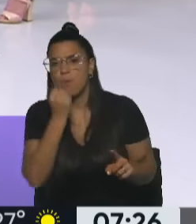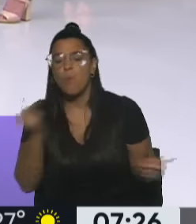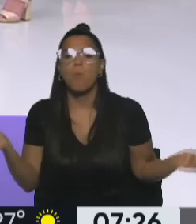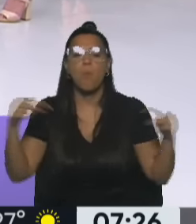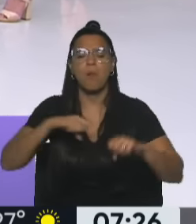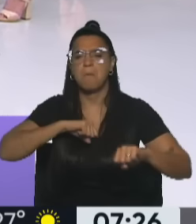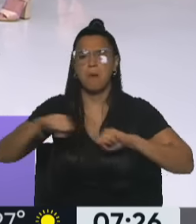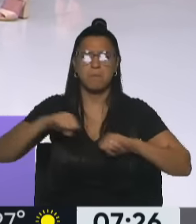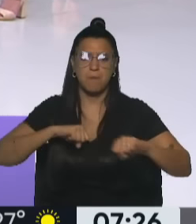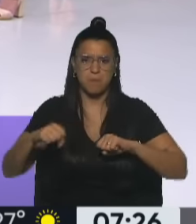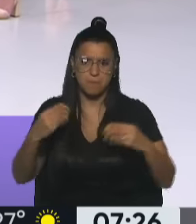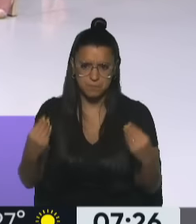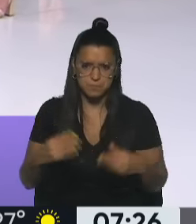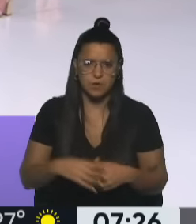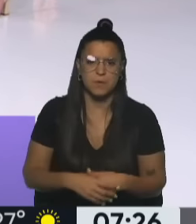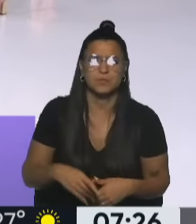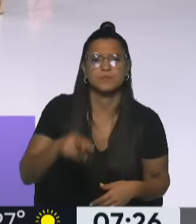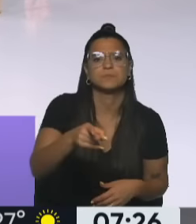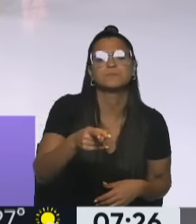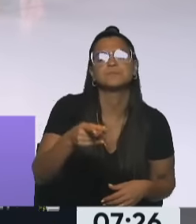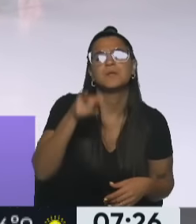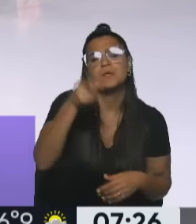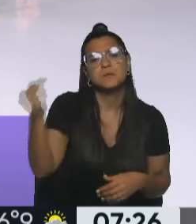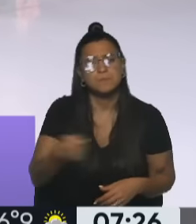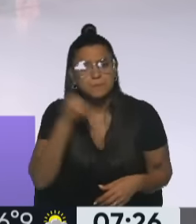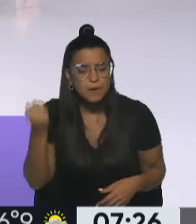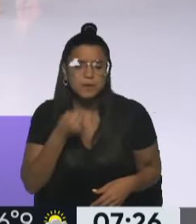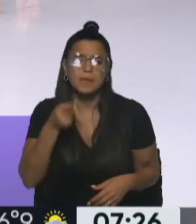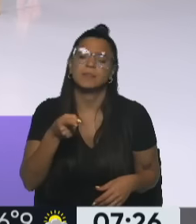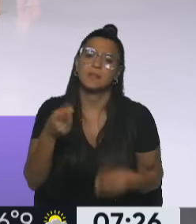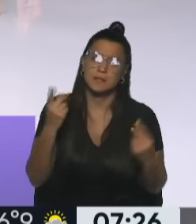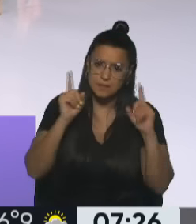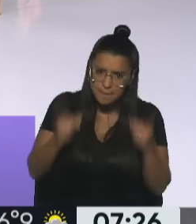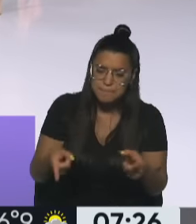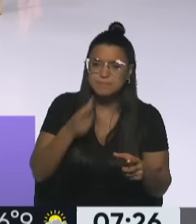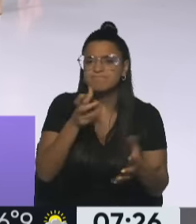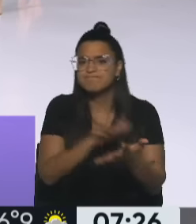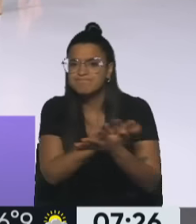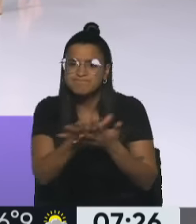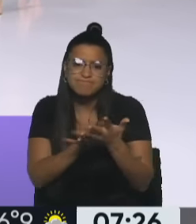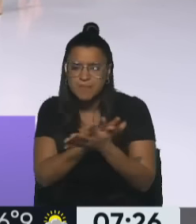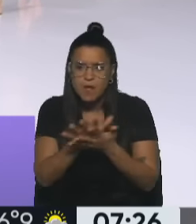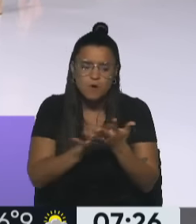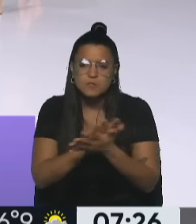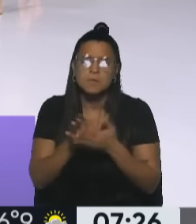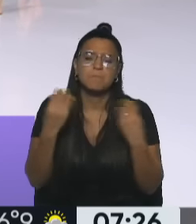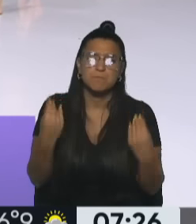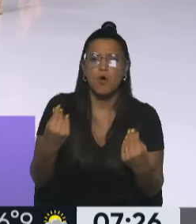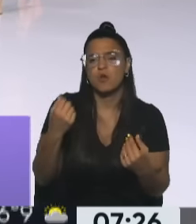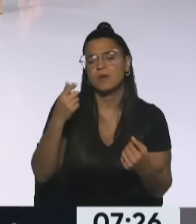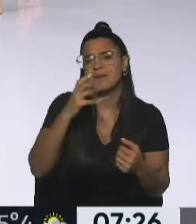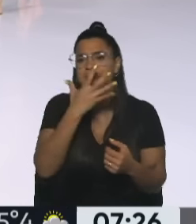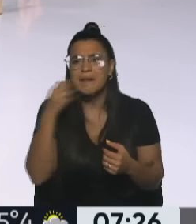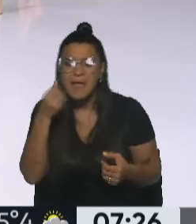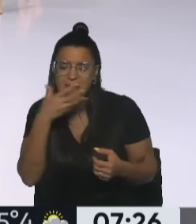reanudarse los combates. Y esto es importante decirlo en relación también a la negociación por los rehenes que